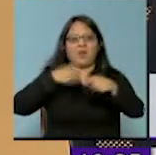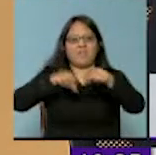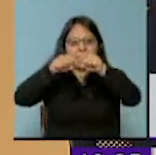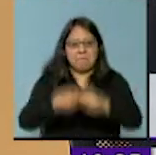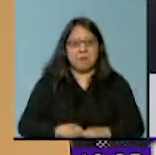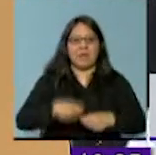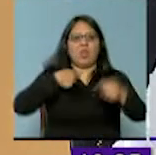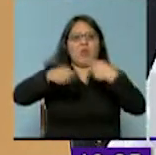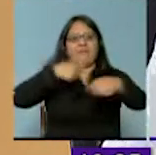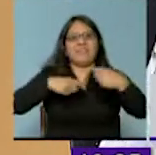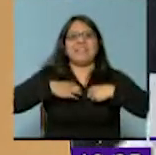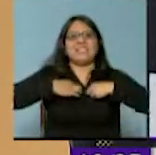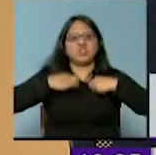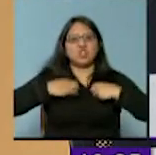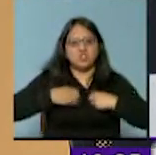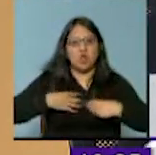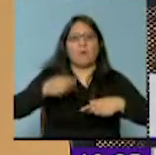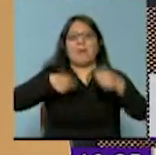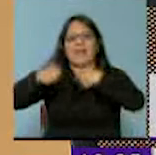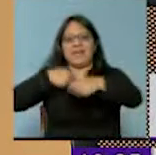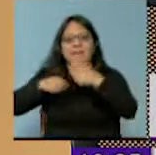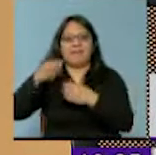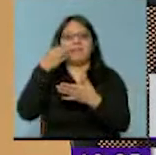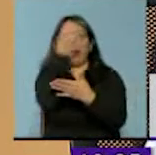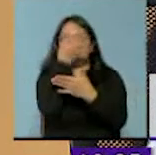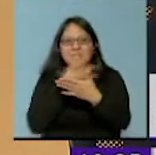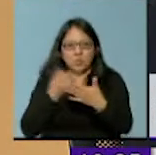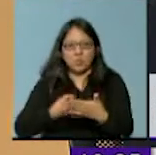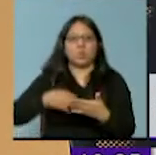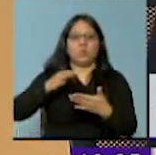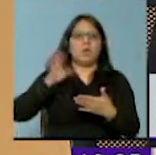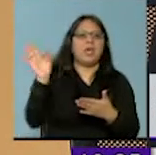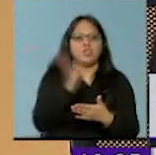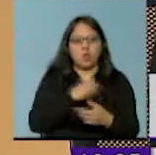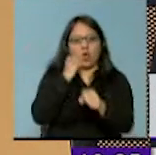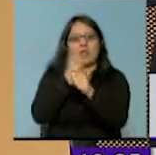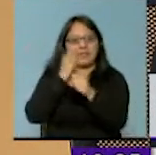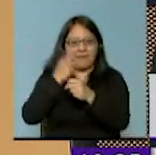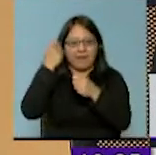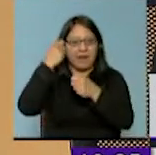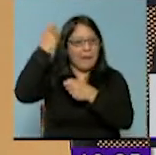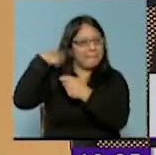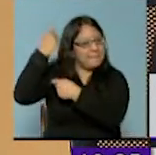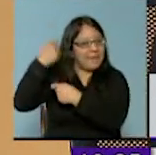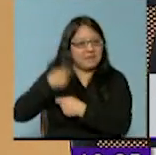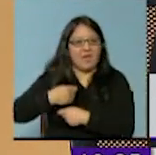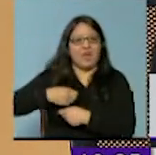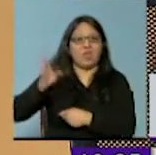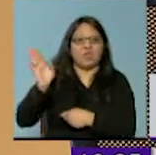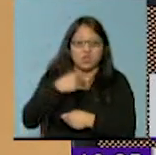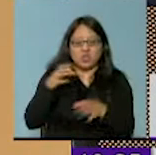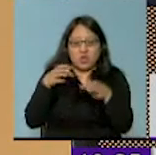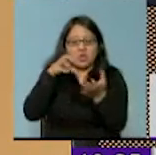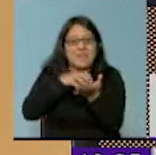el vendedor de cepillos, el vendedor de cosméticos, la peluquería, a ver, son todas pequeñas pymes, pero que están